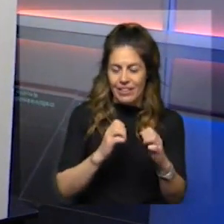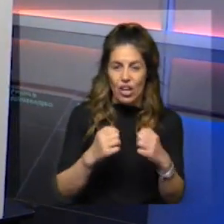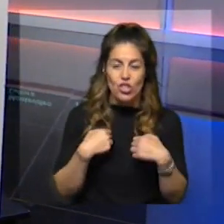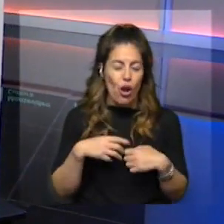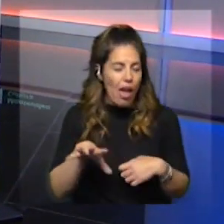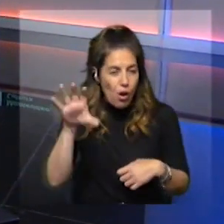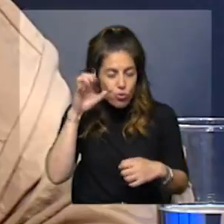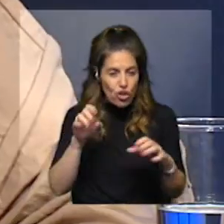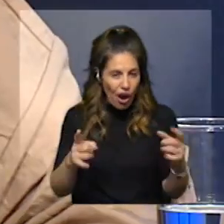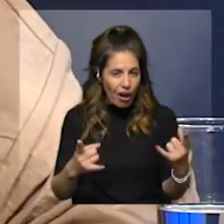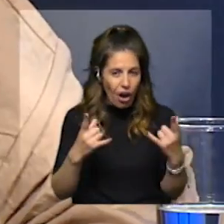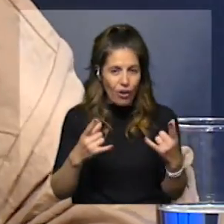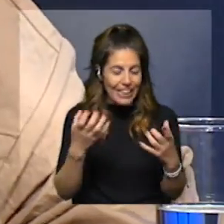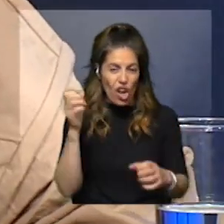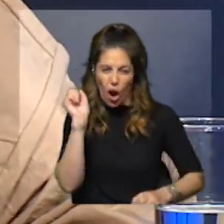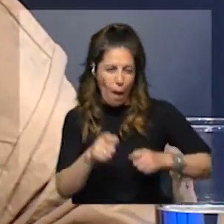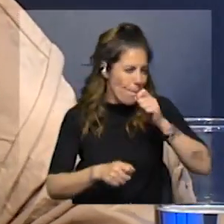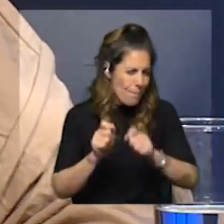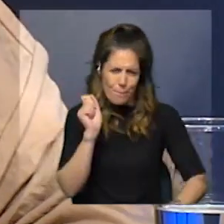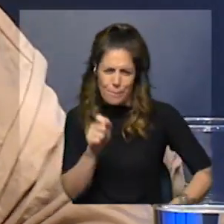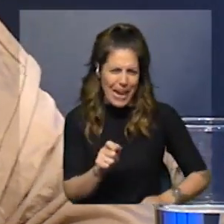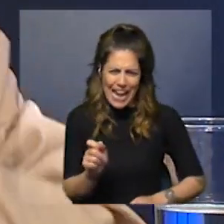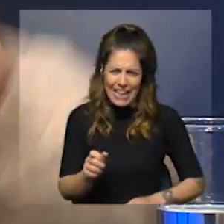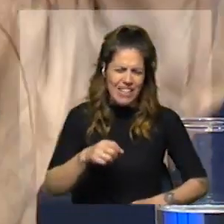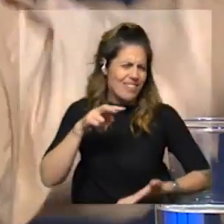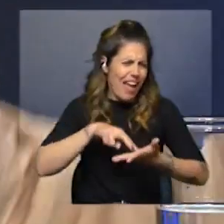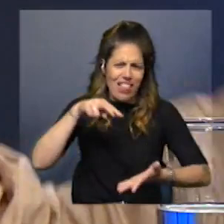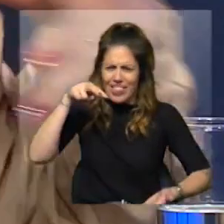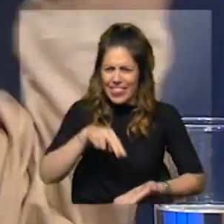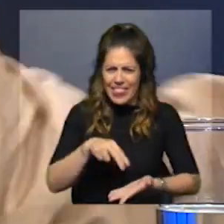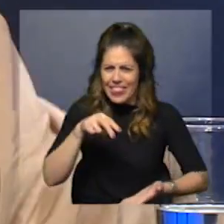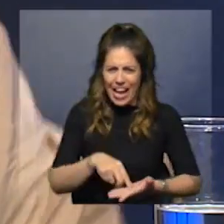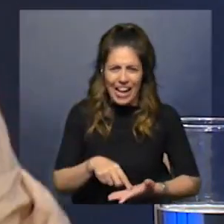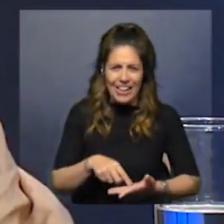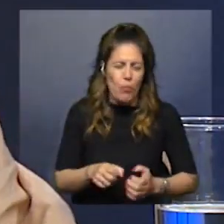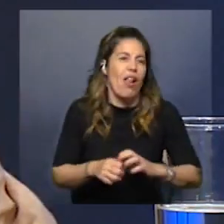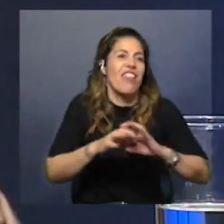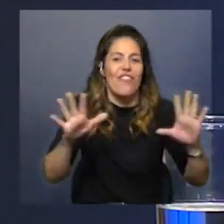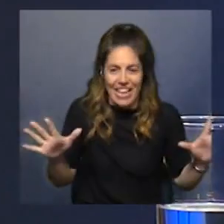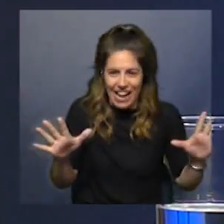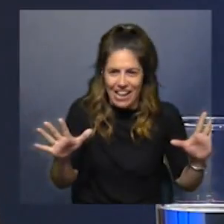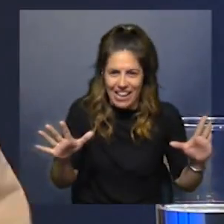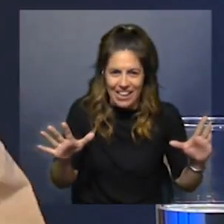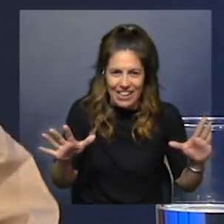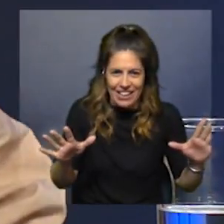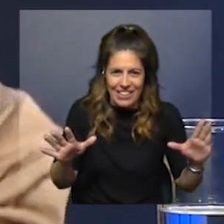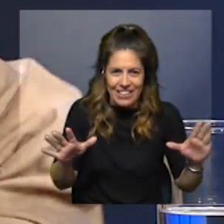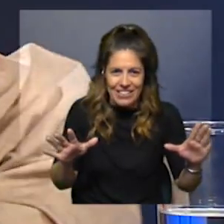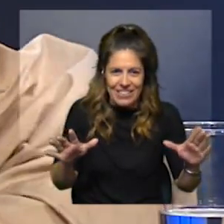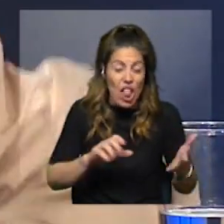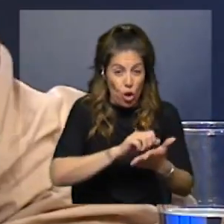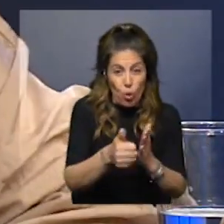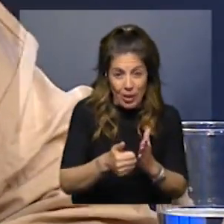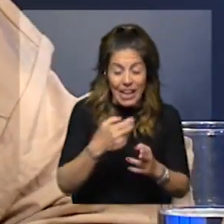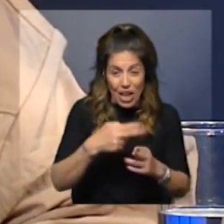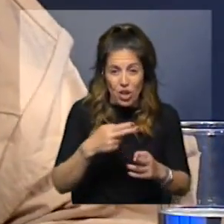y rompo, tengo ganas de romper todo. Okay. De saltar, de no sé, como de liberar. Sí, los documentales se llaman Rompan Todo. Exactamente.